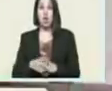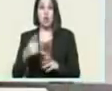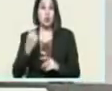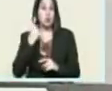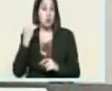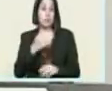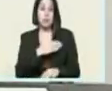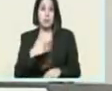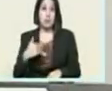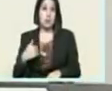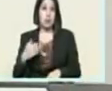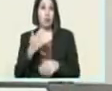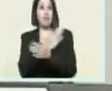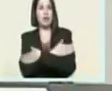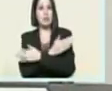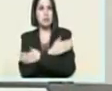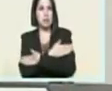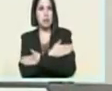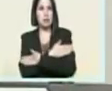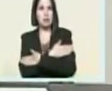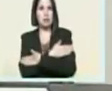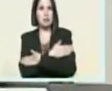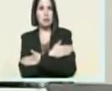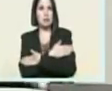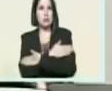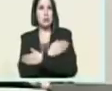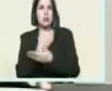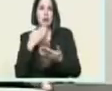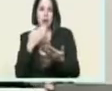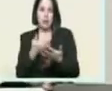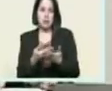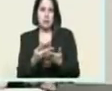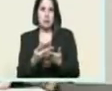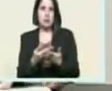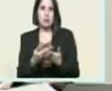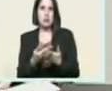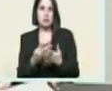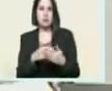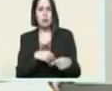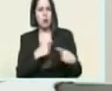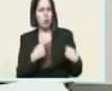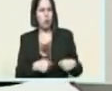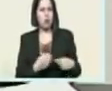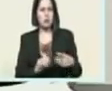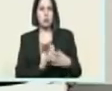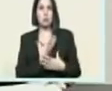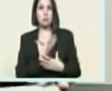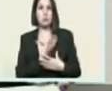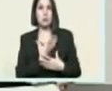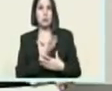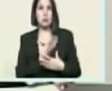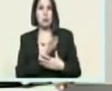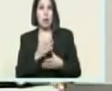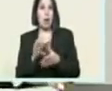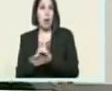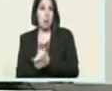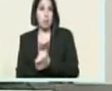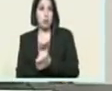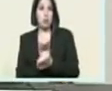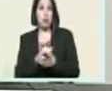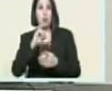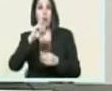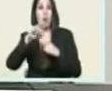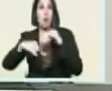solamente quiero felicitar y agradecer de corazón al compañero